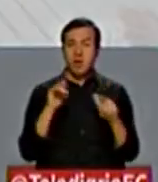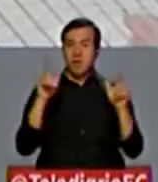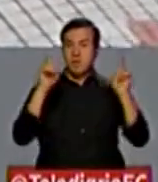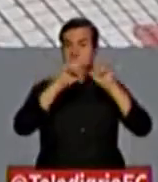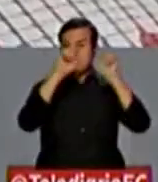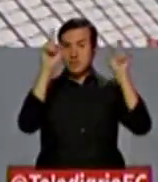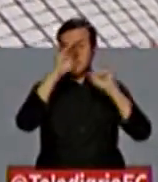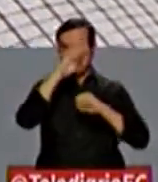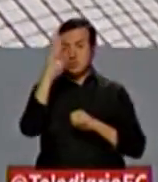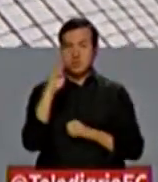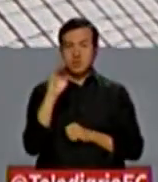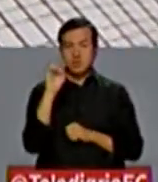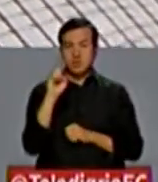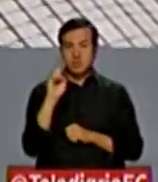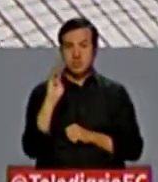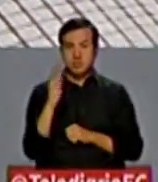Odebrecht.